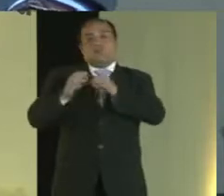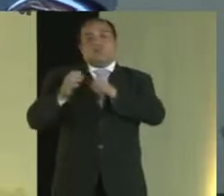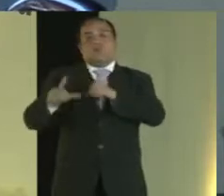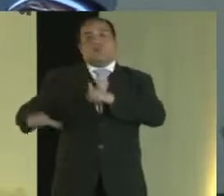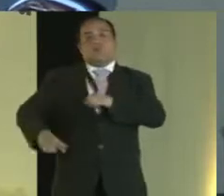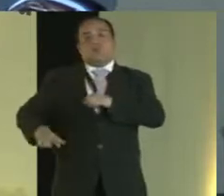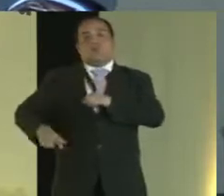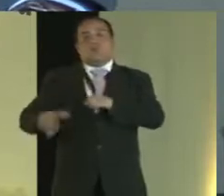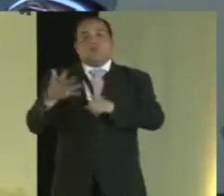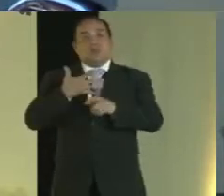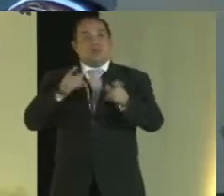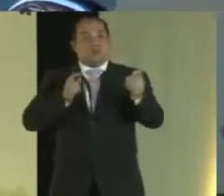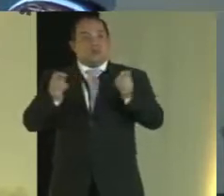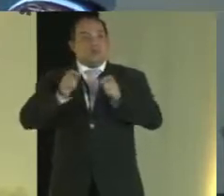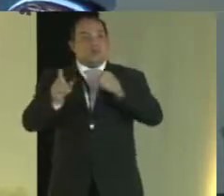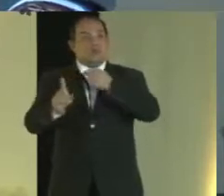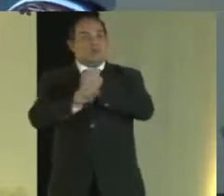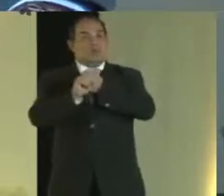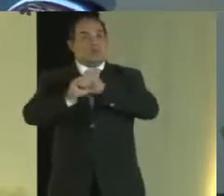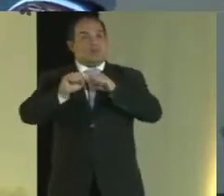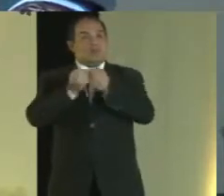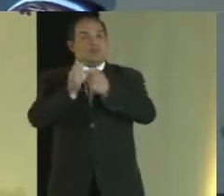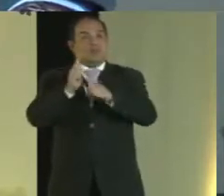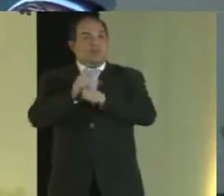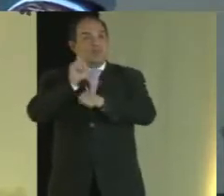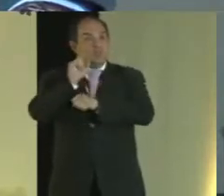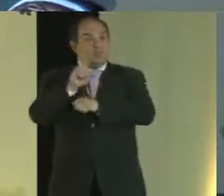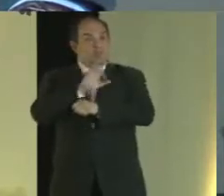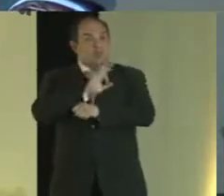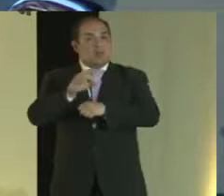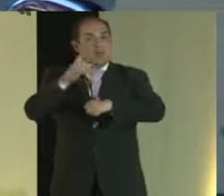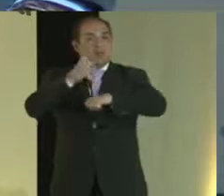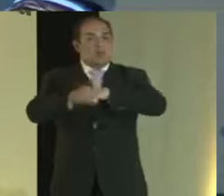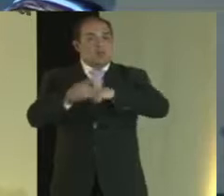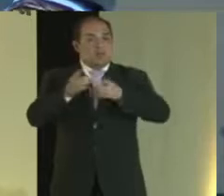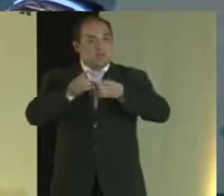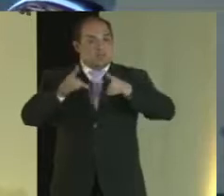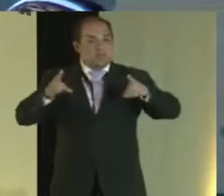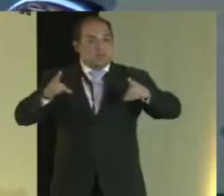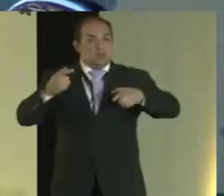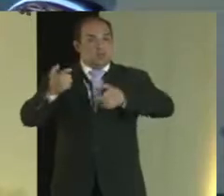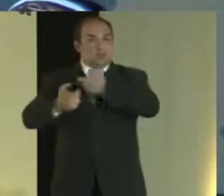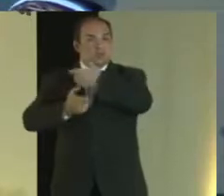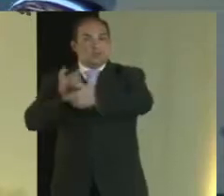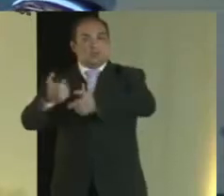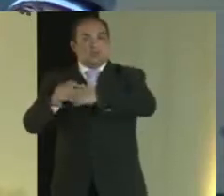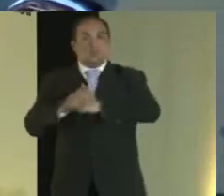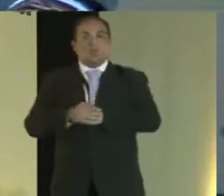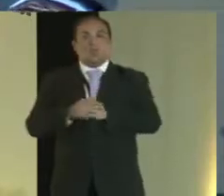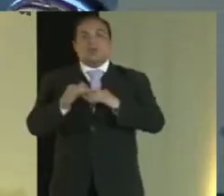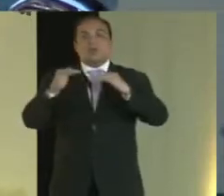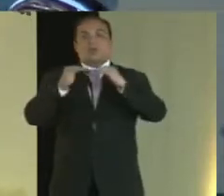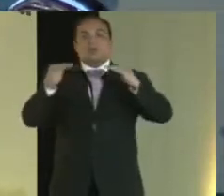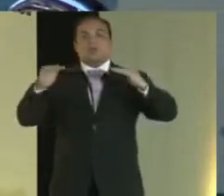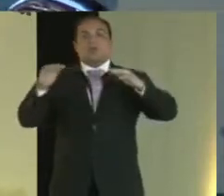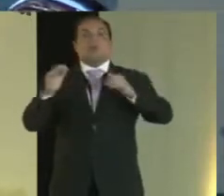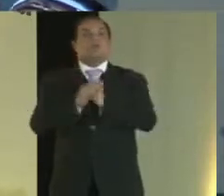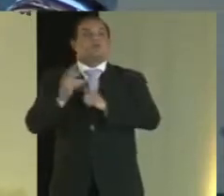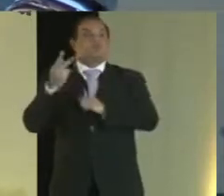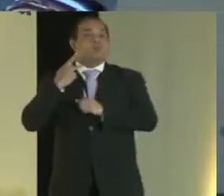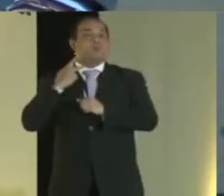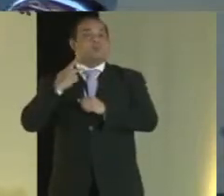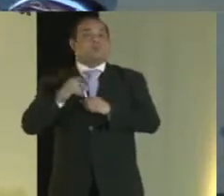el conflicto social y al mismo tiempo pueden afectar el desarrollo económico y la estabilidad política de un